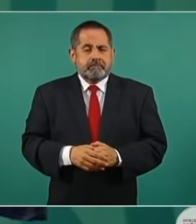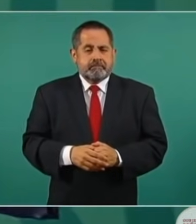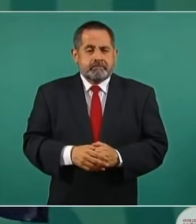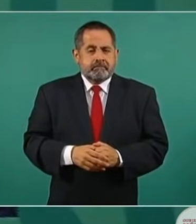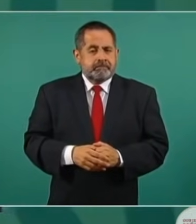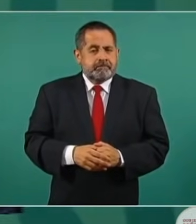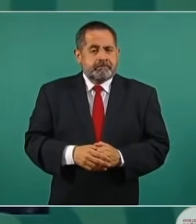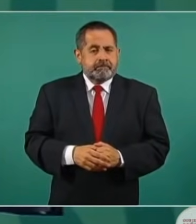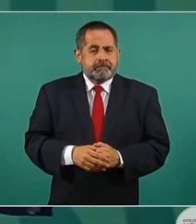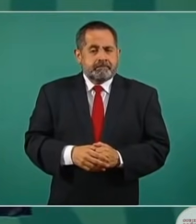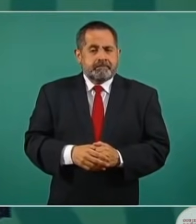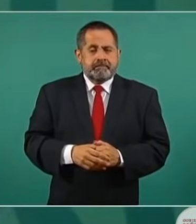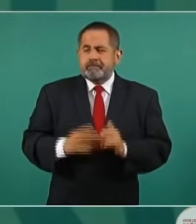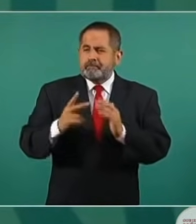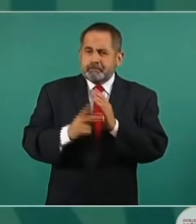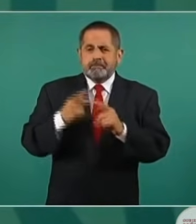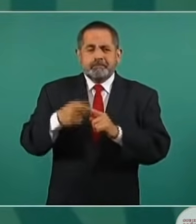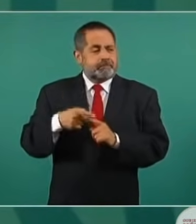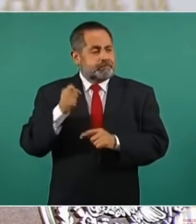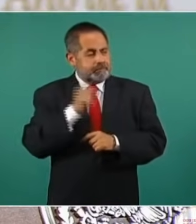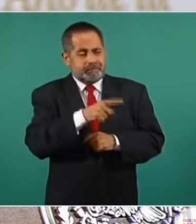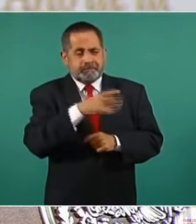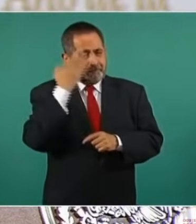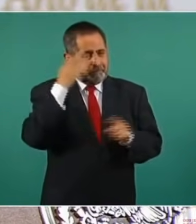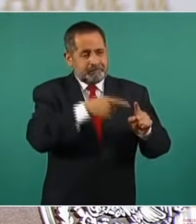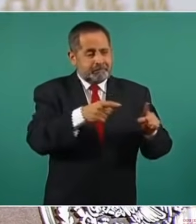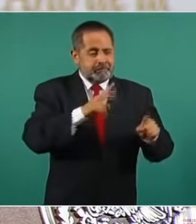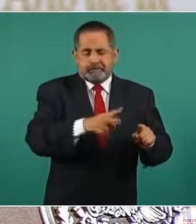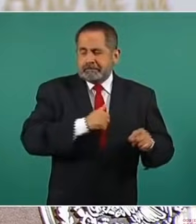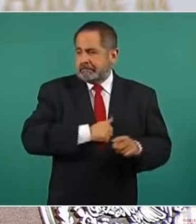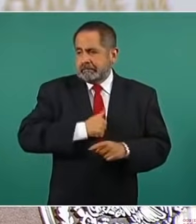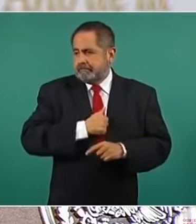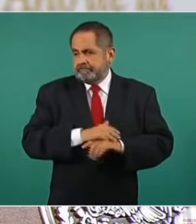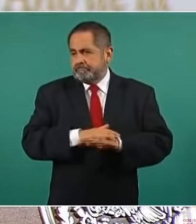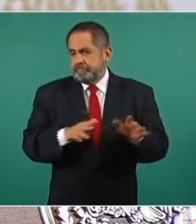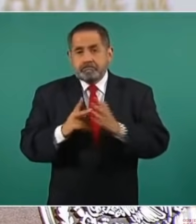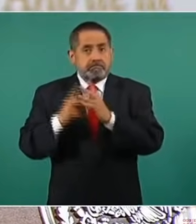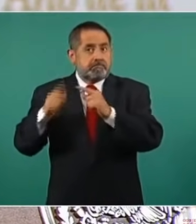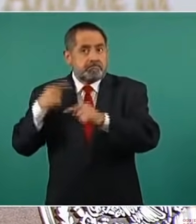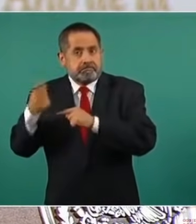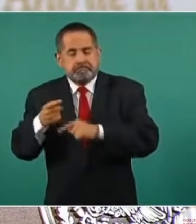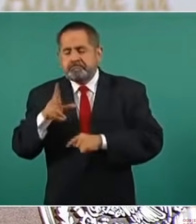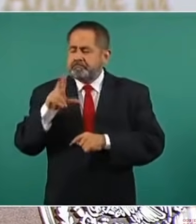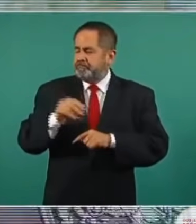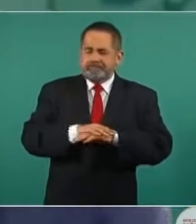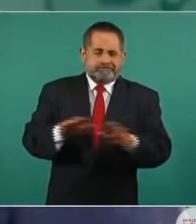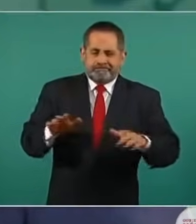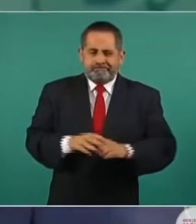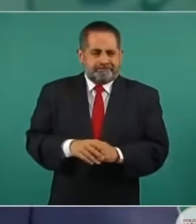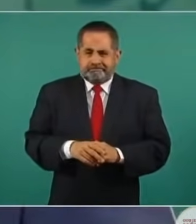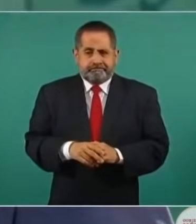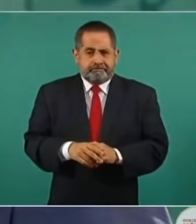una situación tan lamentable por la que se vivió. Todavía